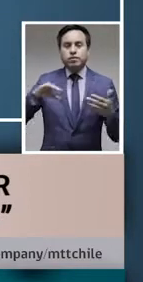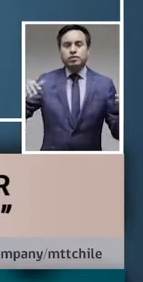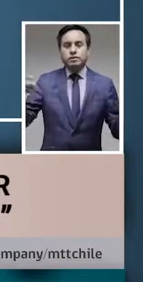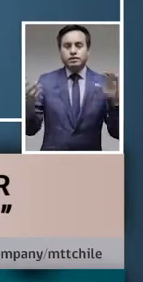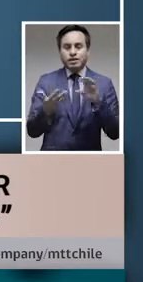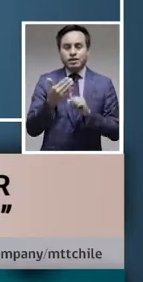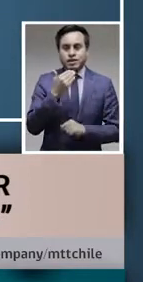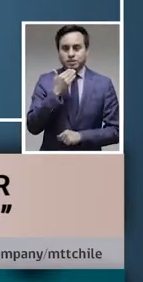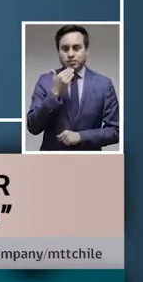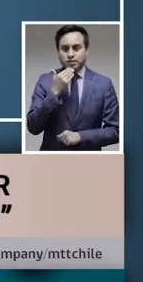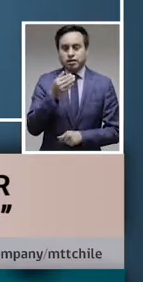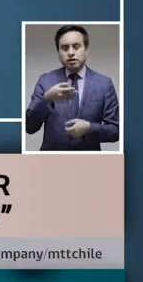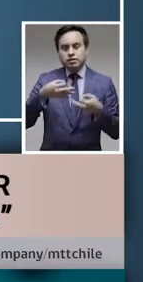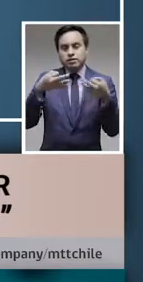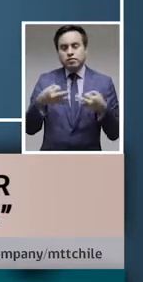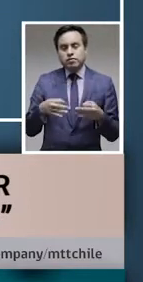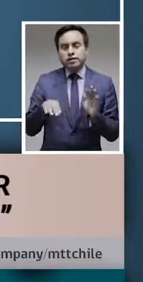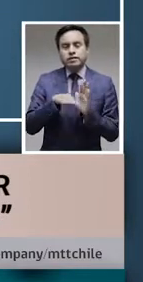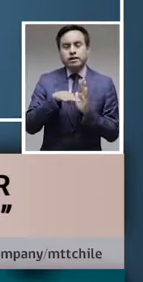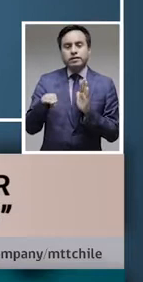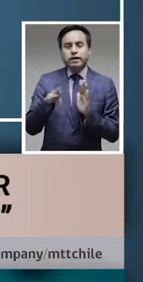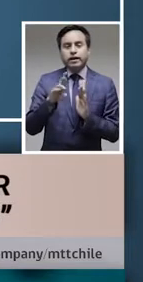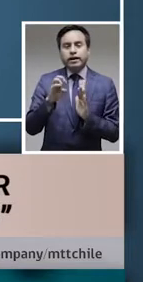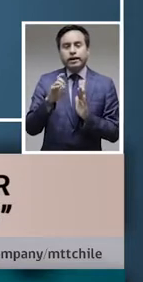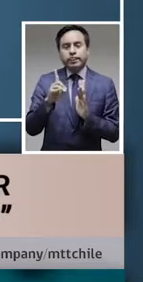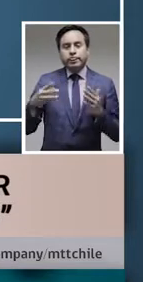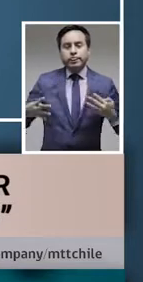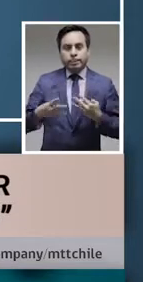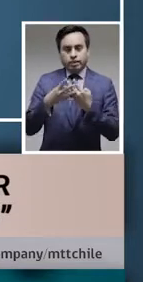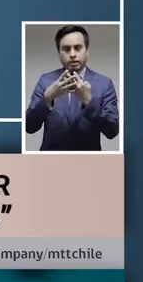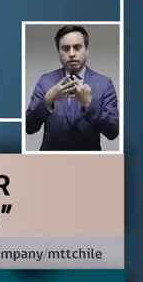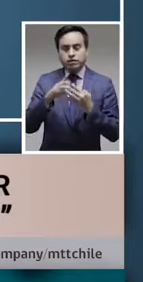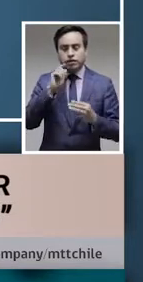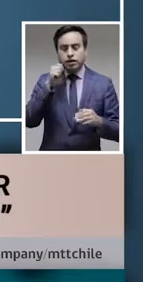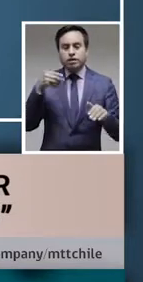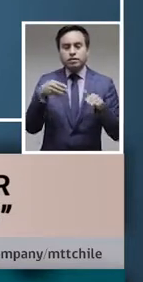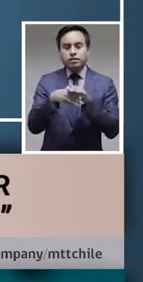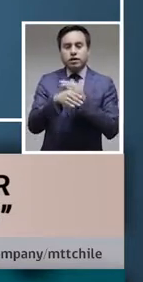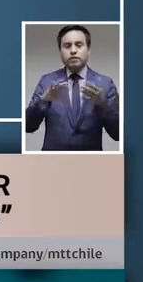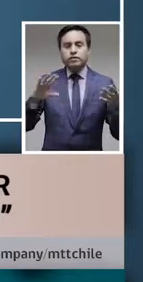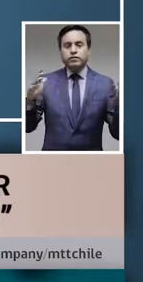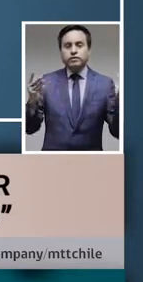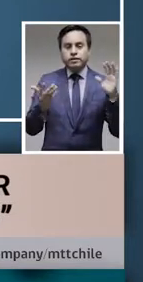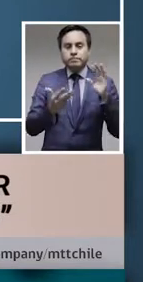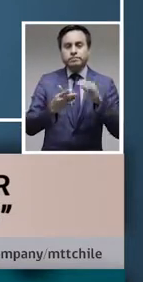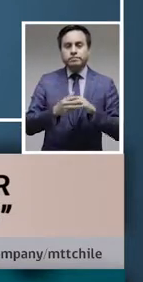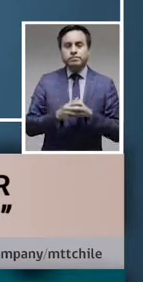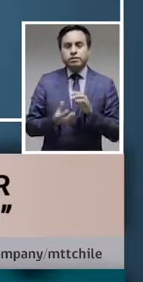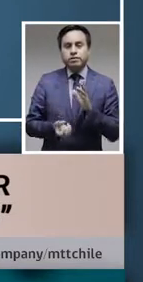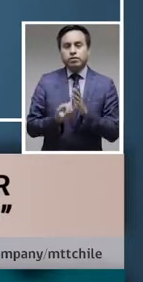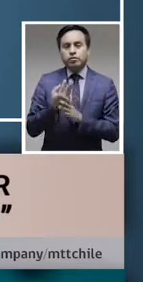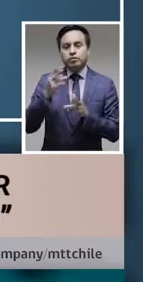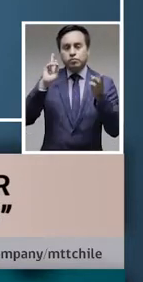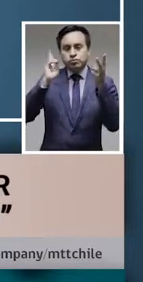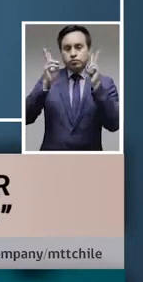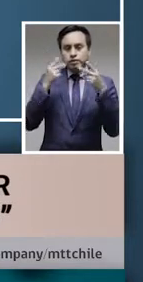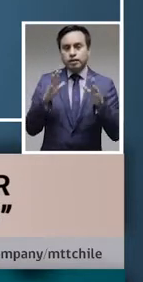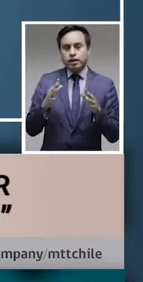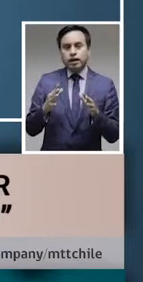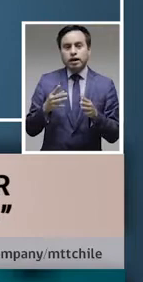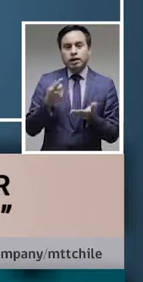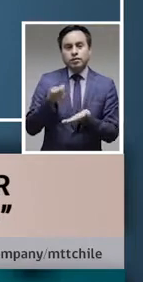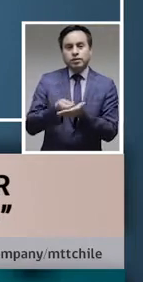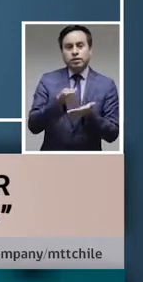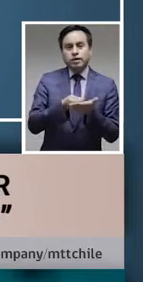universal. La definición del estándar red implica accesibilidad universal. los nuevos buses que se han adquirido